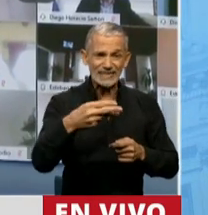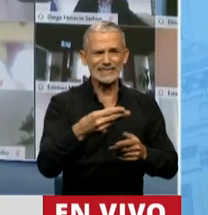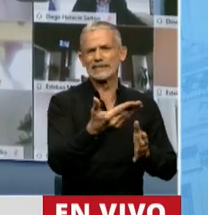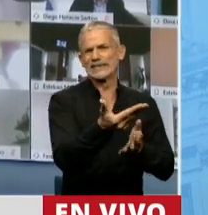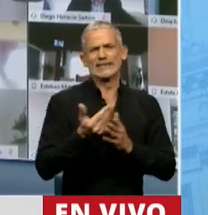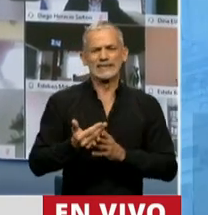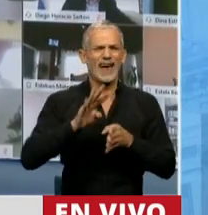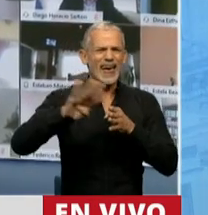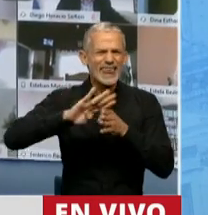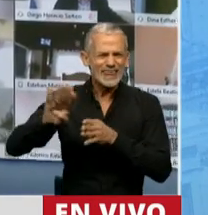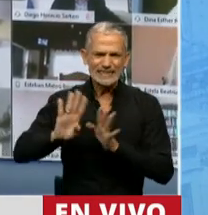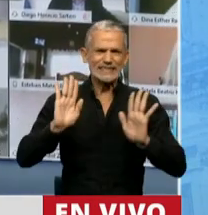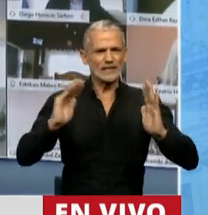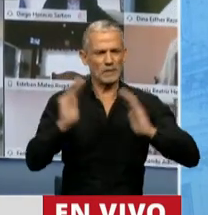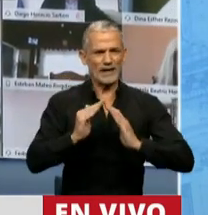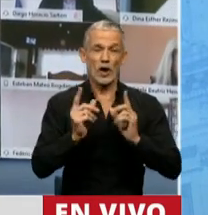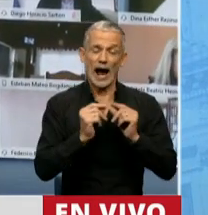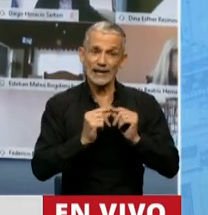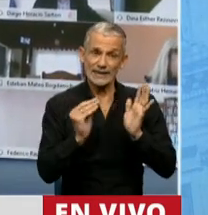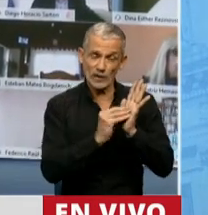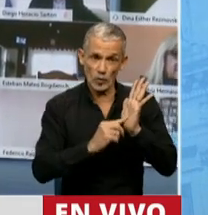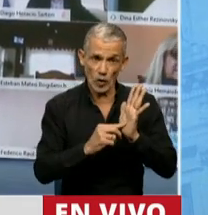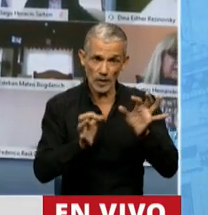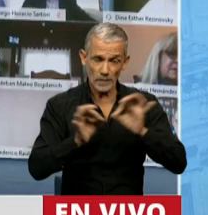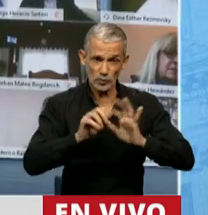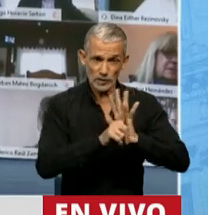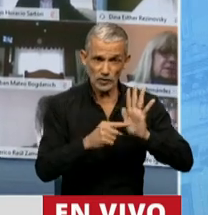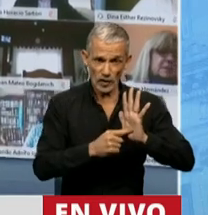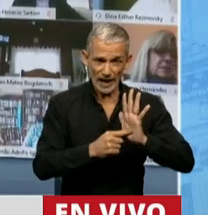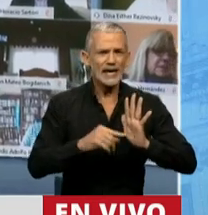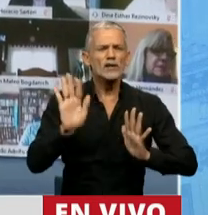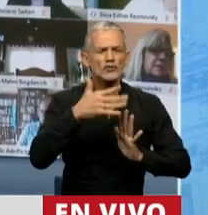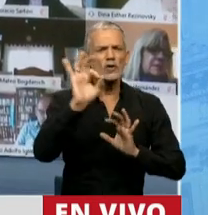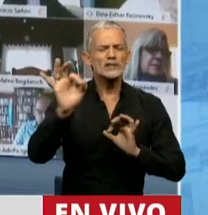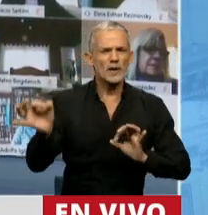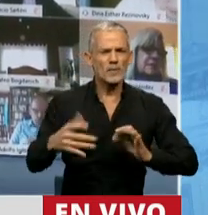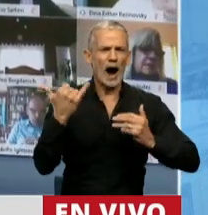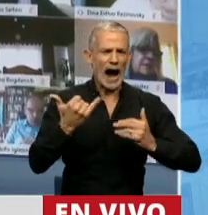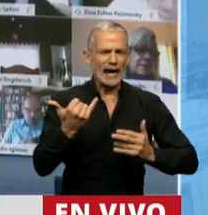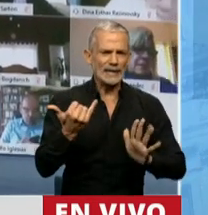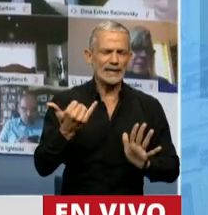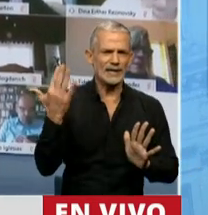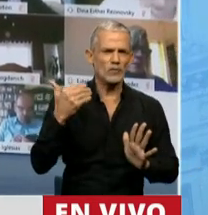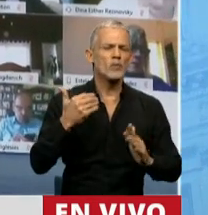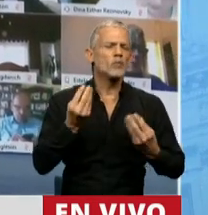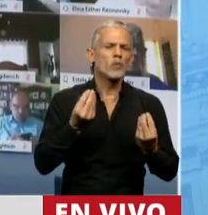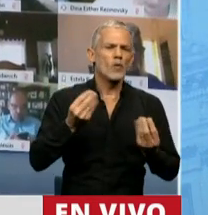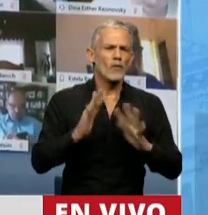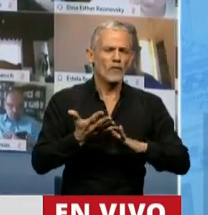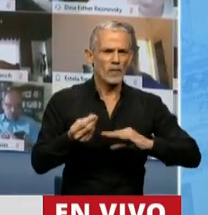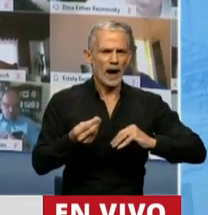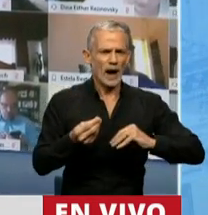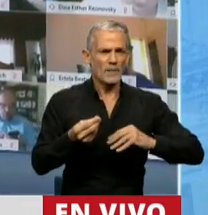está contemplado en el articulado de este proyecto. Todos sabemos que ha habido un proceso